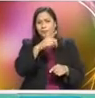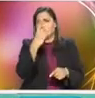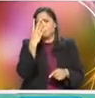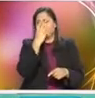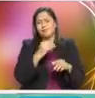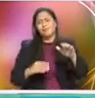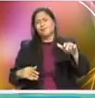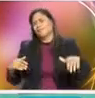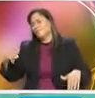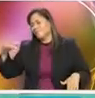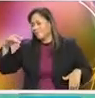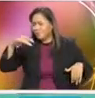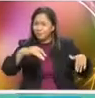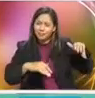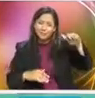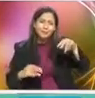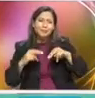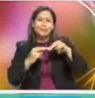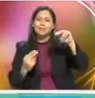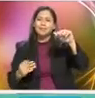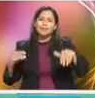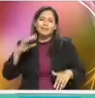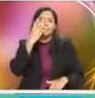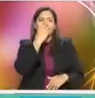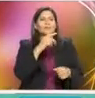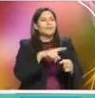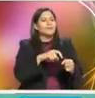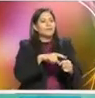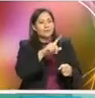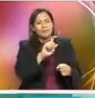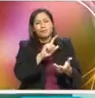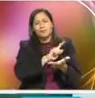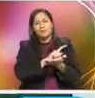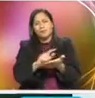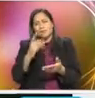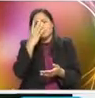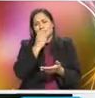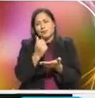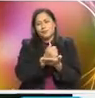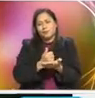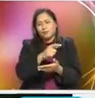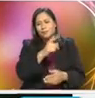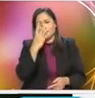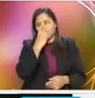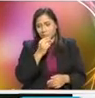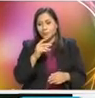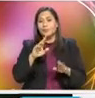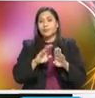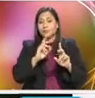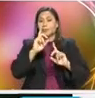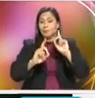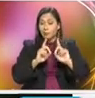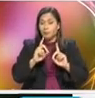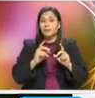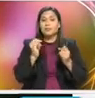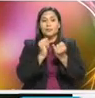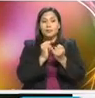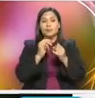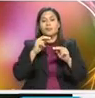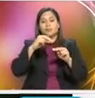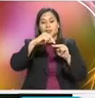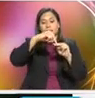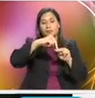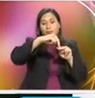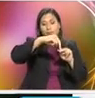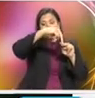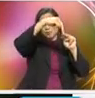nadar ahí, nada menos y nada más, ¿no? Se practica qué color de agua. Todo tipo de deportes alrededor de las cascadas, incluso salto de cascada, si tú